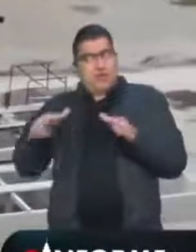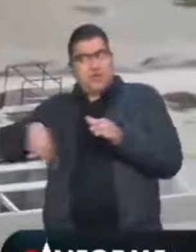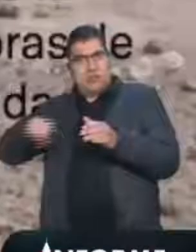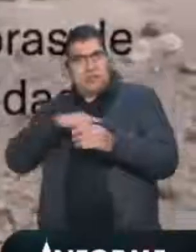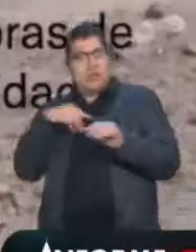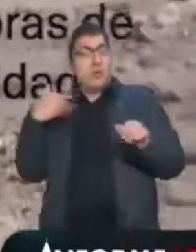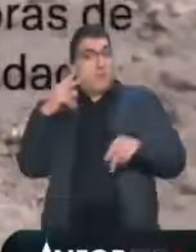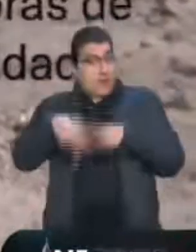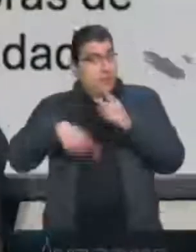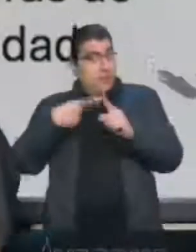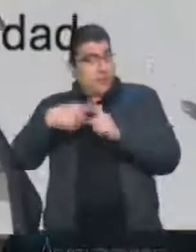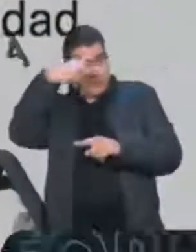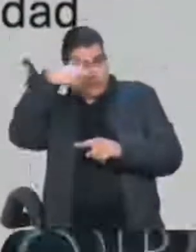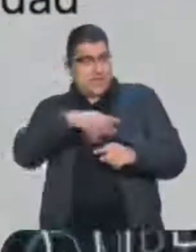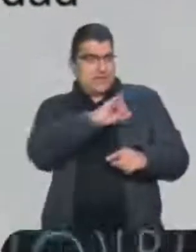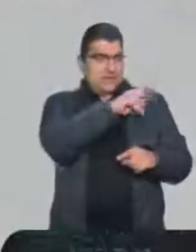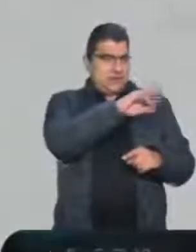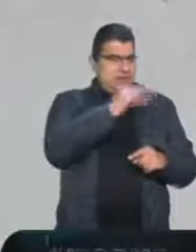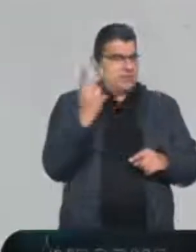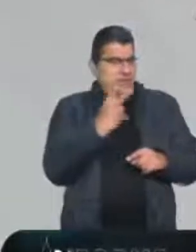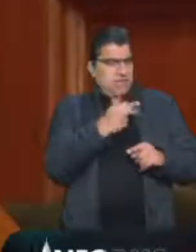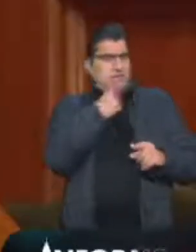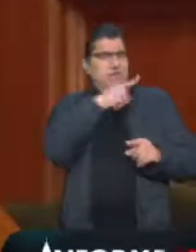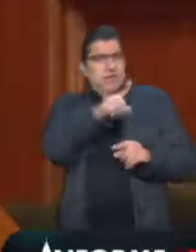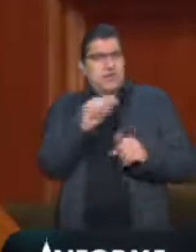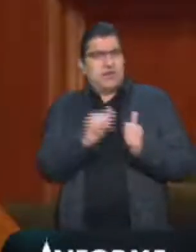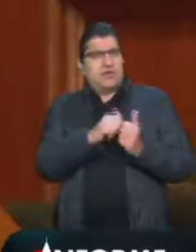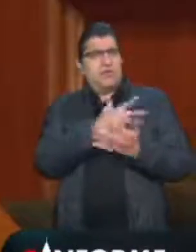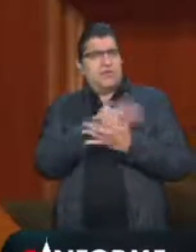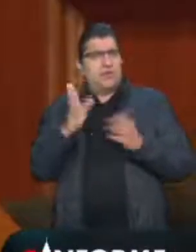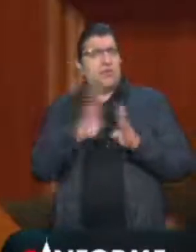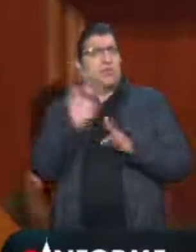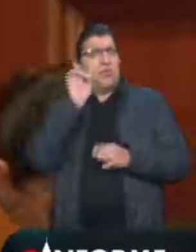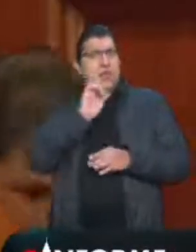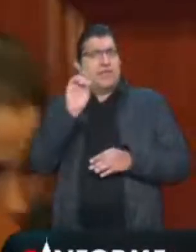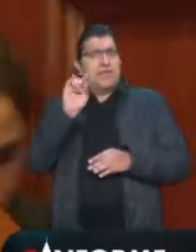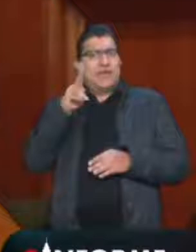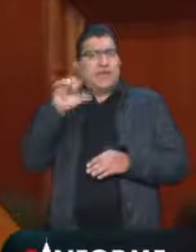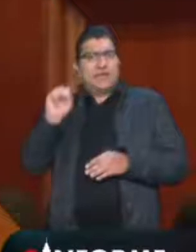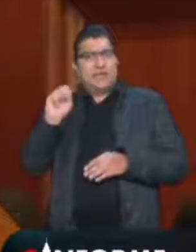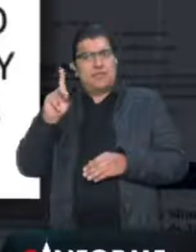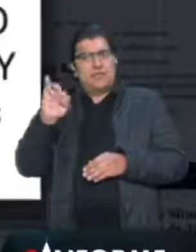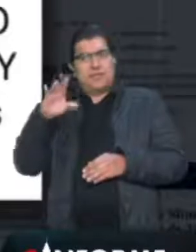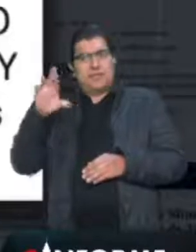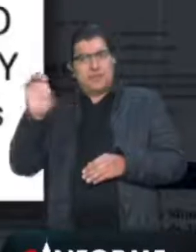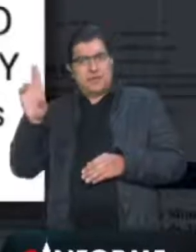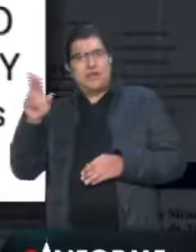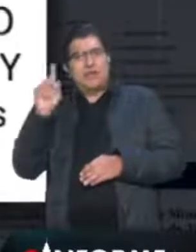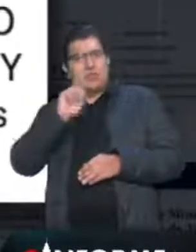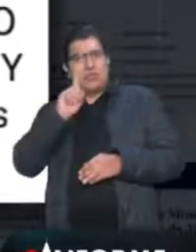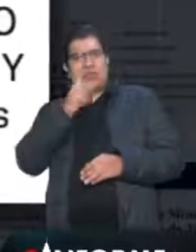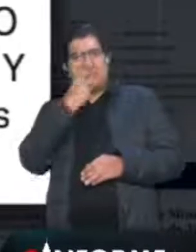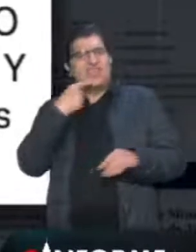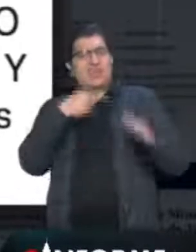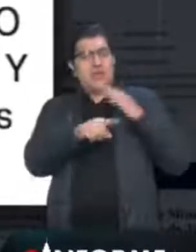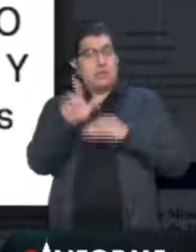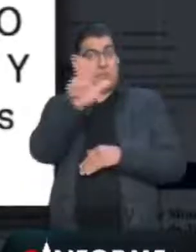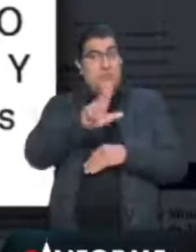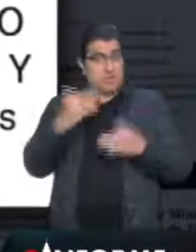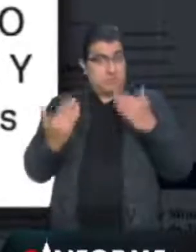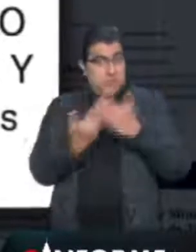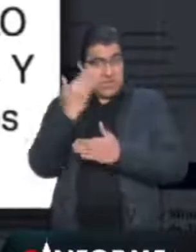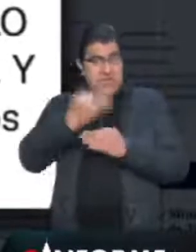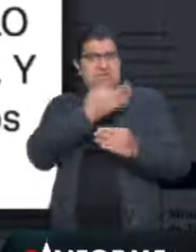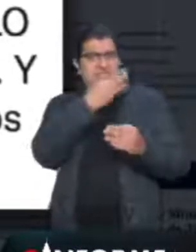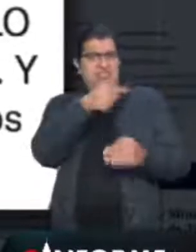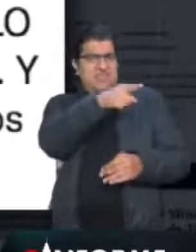Va por México y la del INAI, hasta acusaciones tan extremas como la de la periodista y académica Denise Dresser, que calificó el martes por la mañana